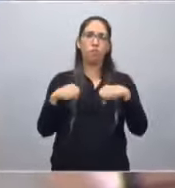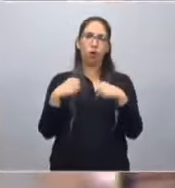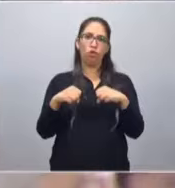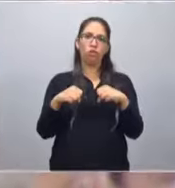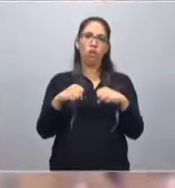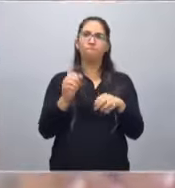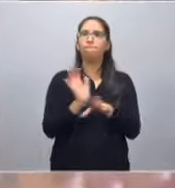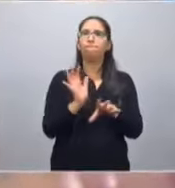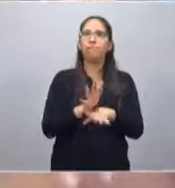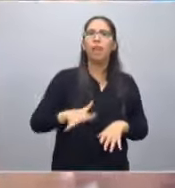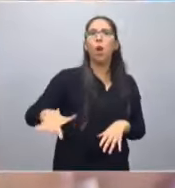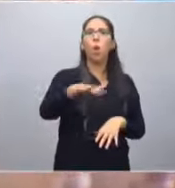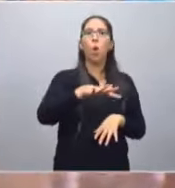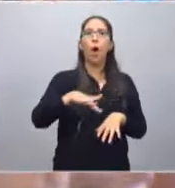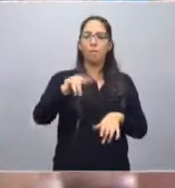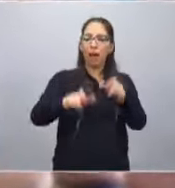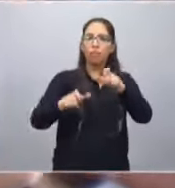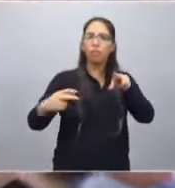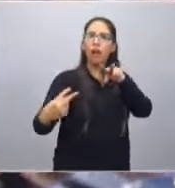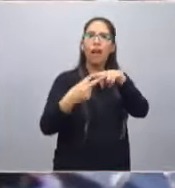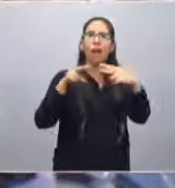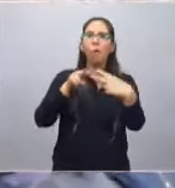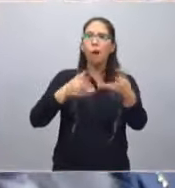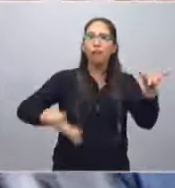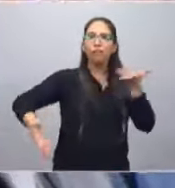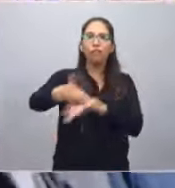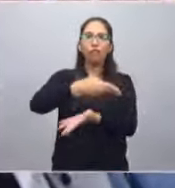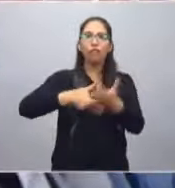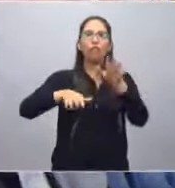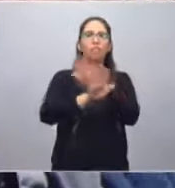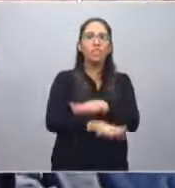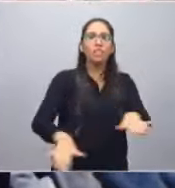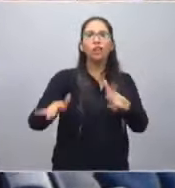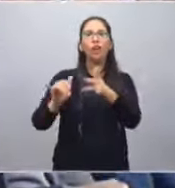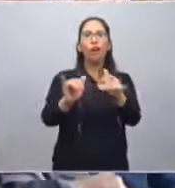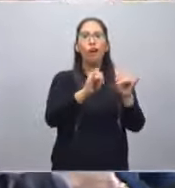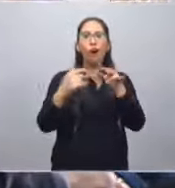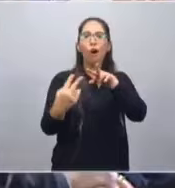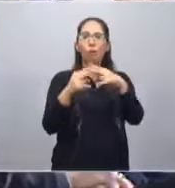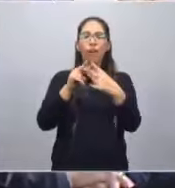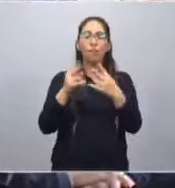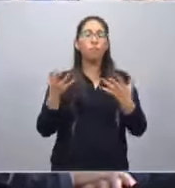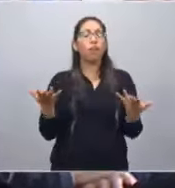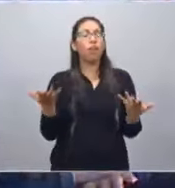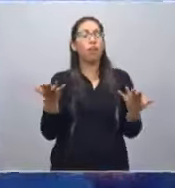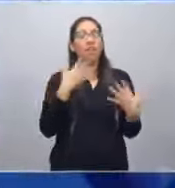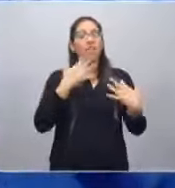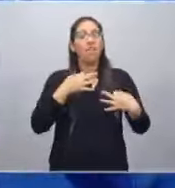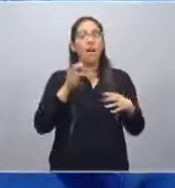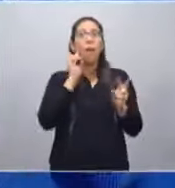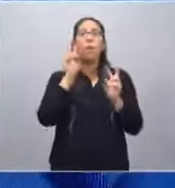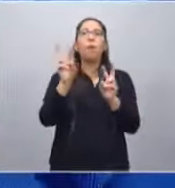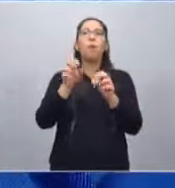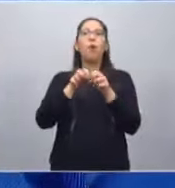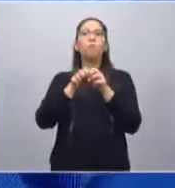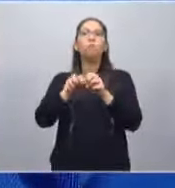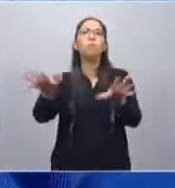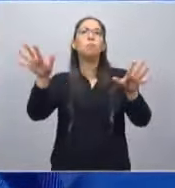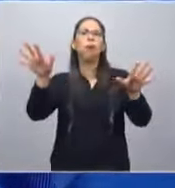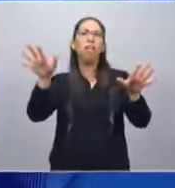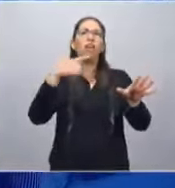espacio de encuentro de nuestros pibes nuestras pibas cuando tanto preocupa no y vemos en los medios la juventud está